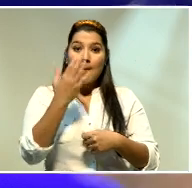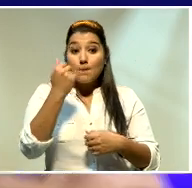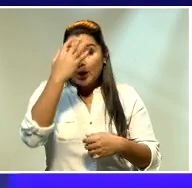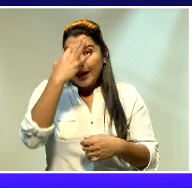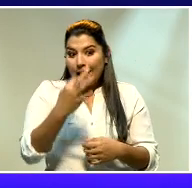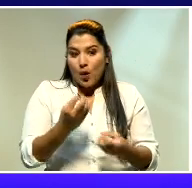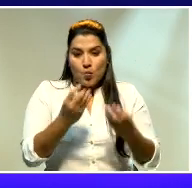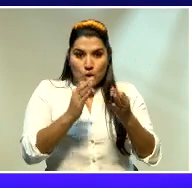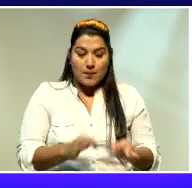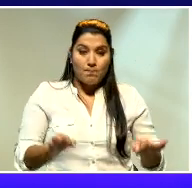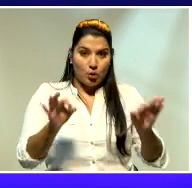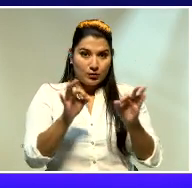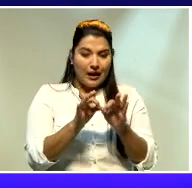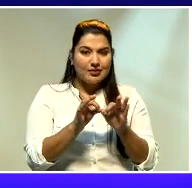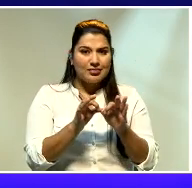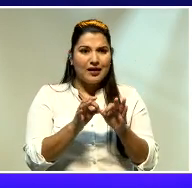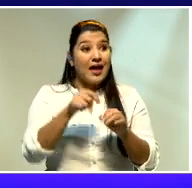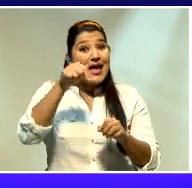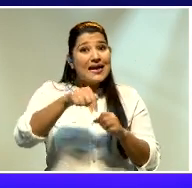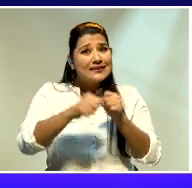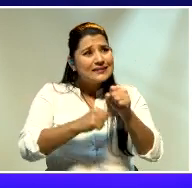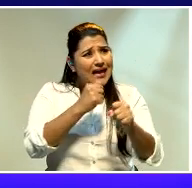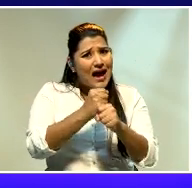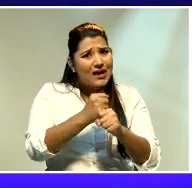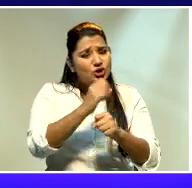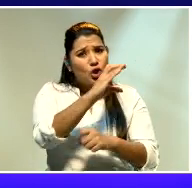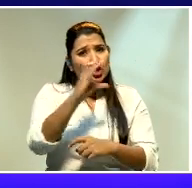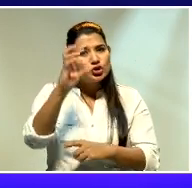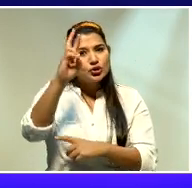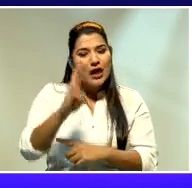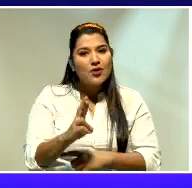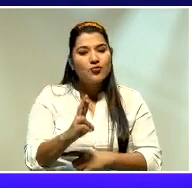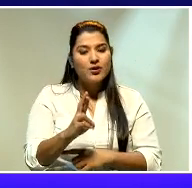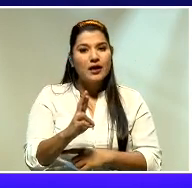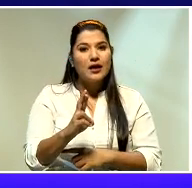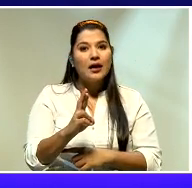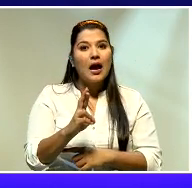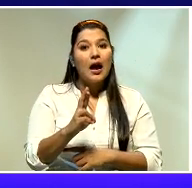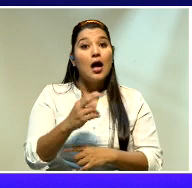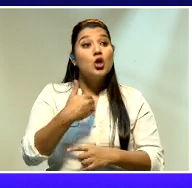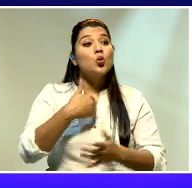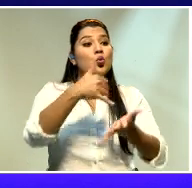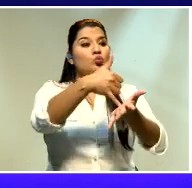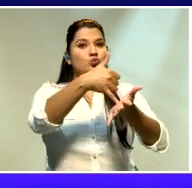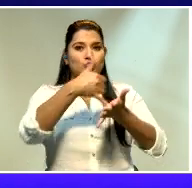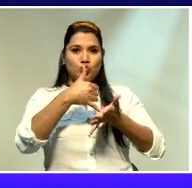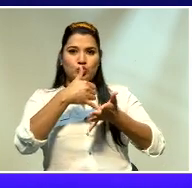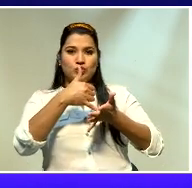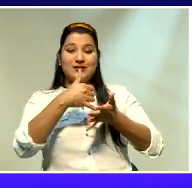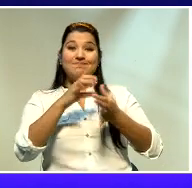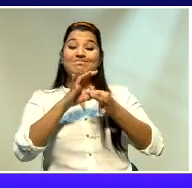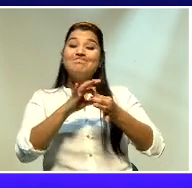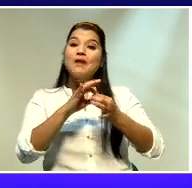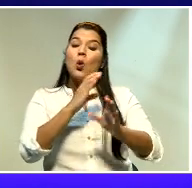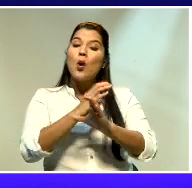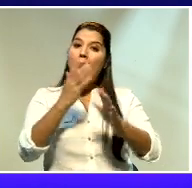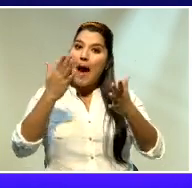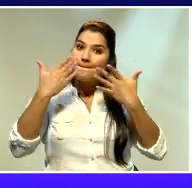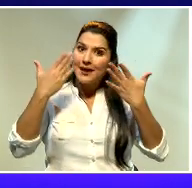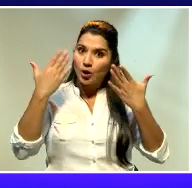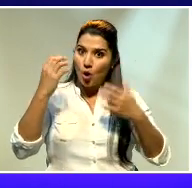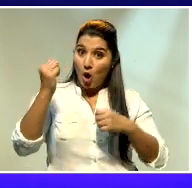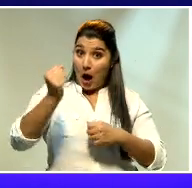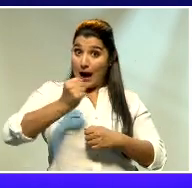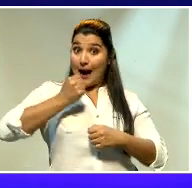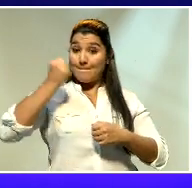creo que es muy importante. Este año el país recibió el máximo galardón ambiental, Campeones de la Tierra. Usted